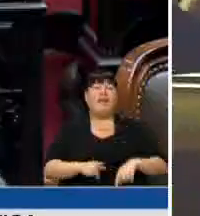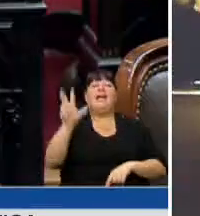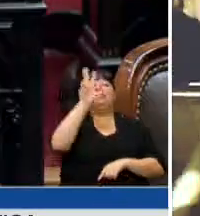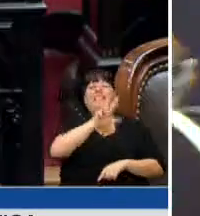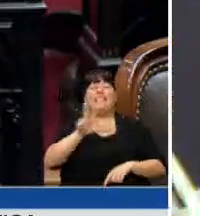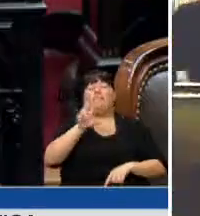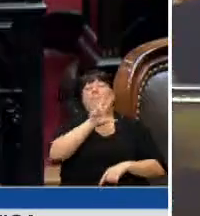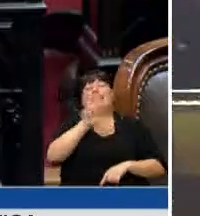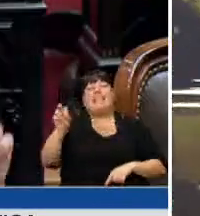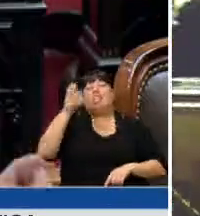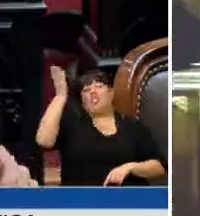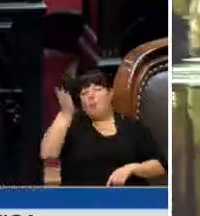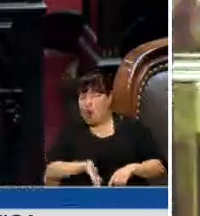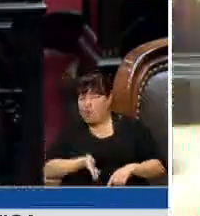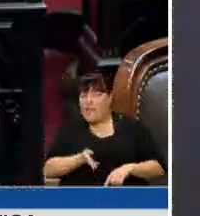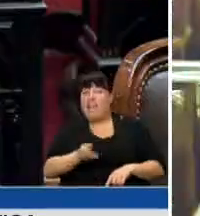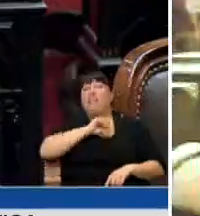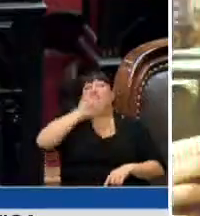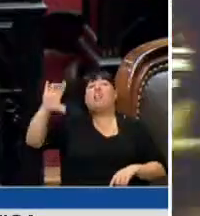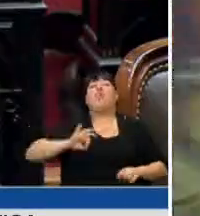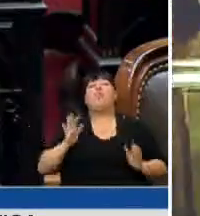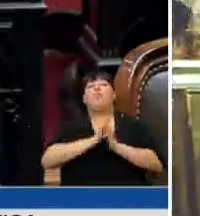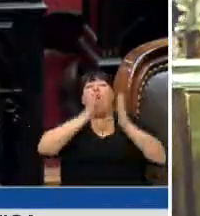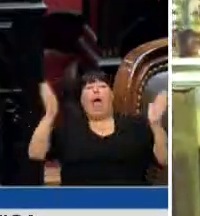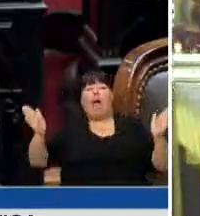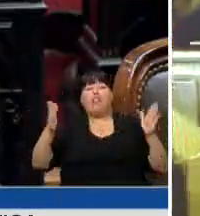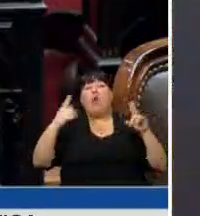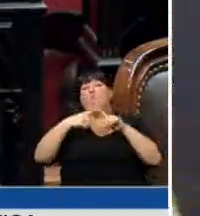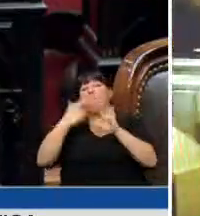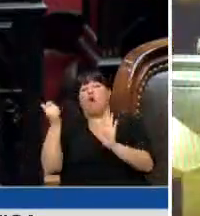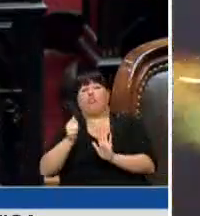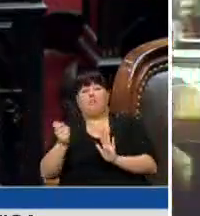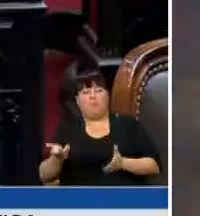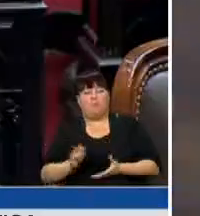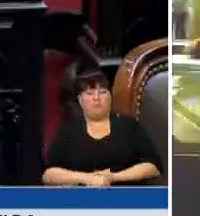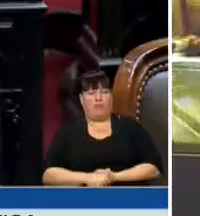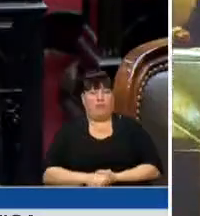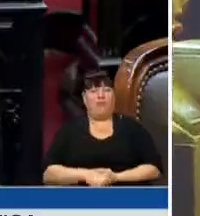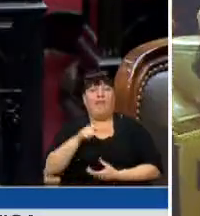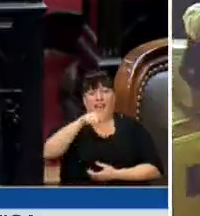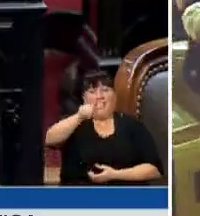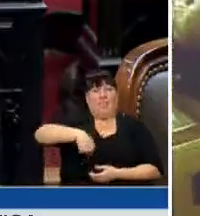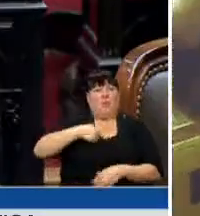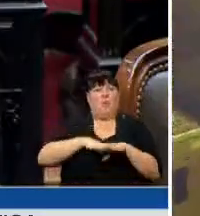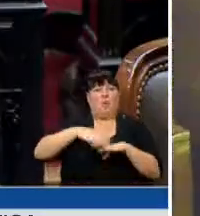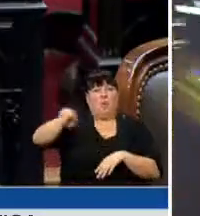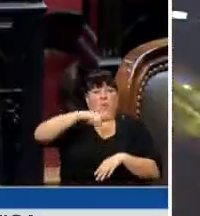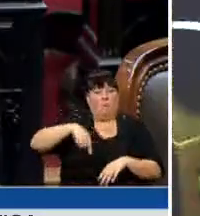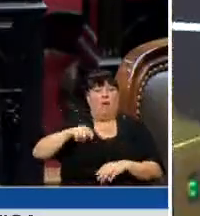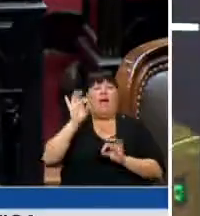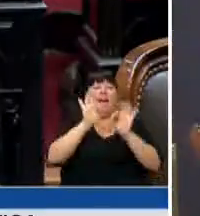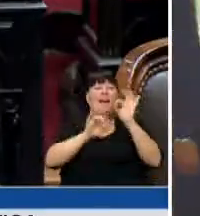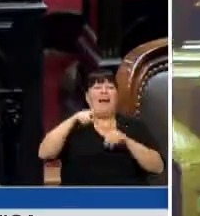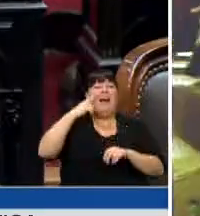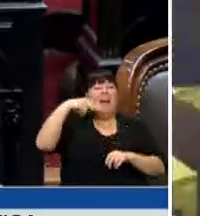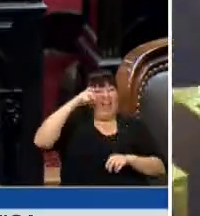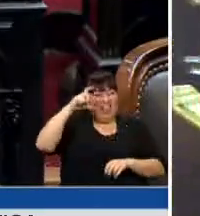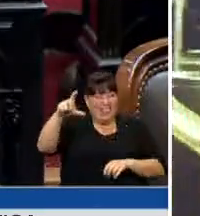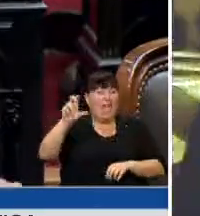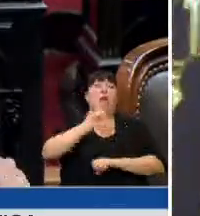gobierno no iban a pagar más ganancias los trabajadores y al final de su gobierno el doble de